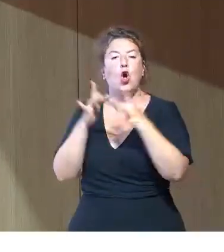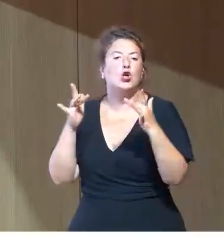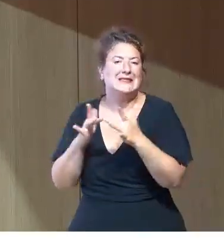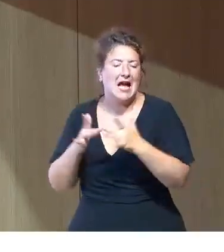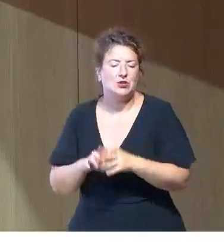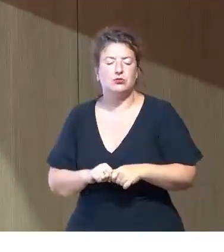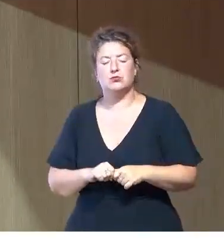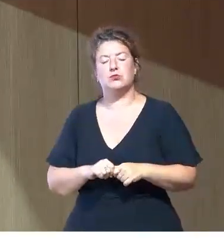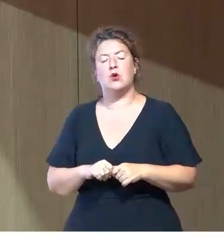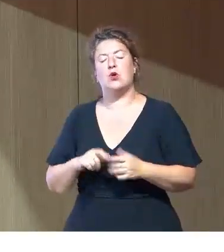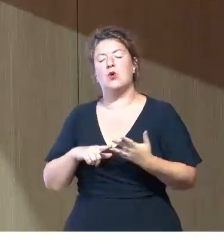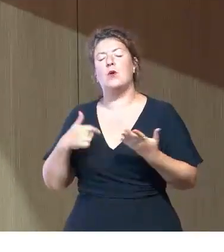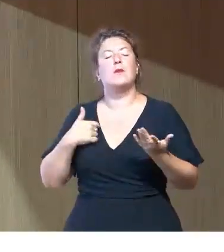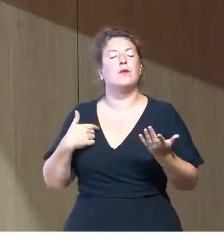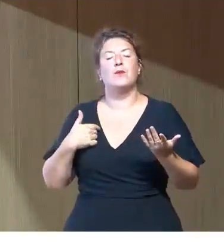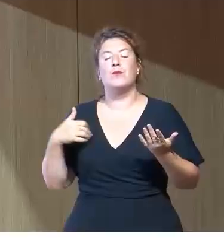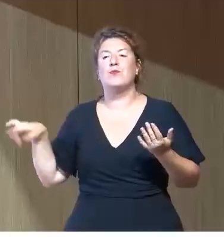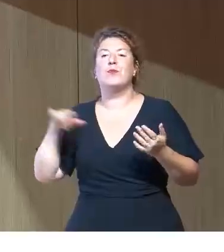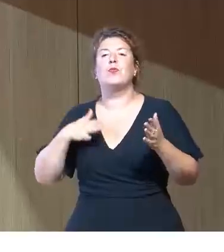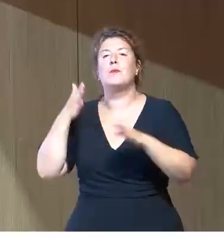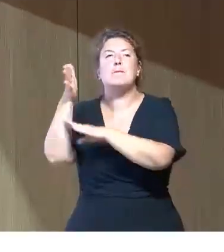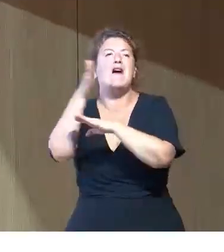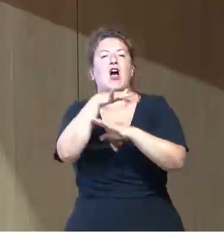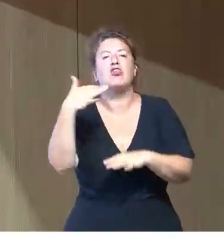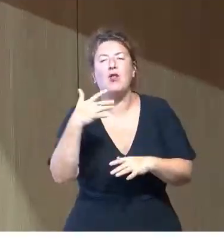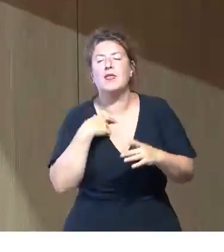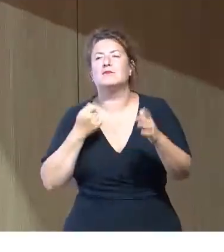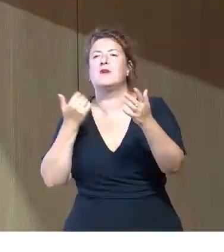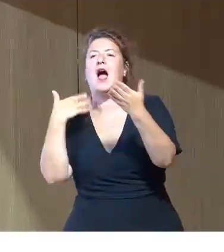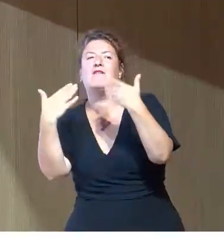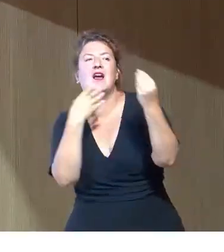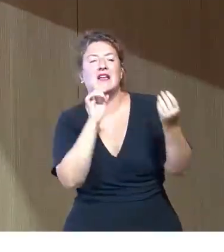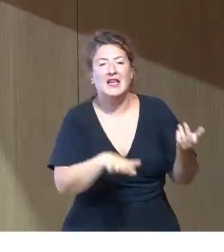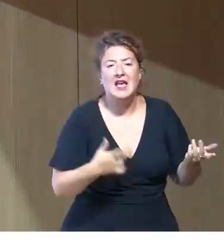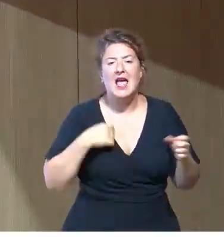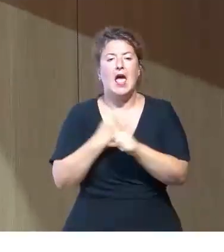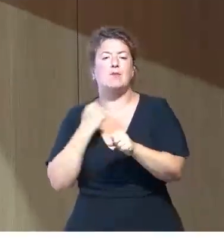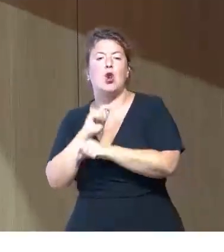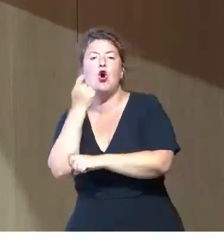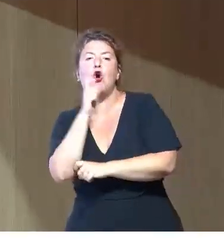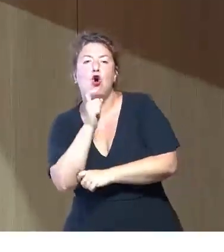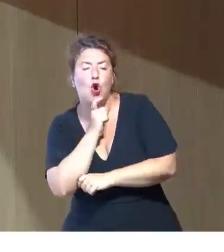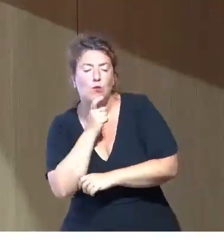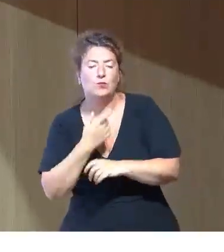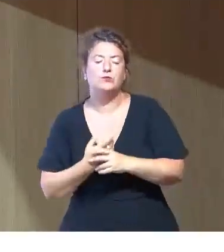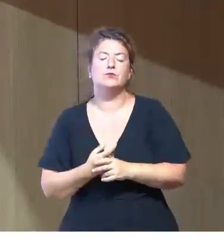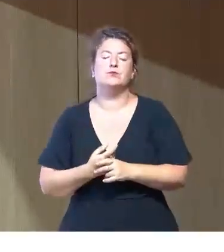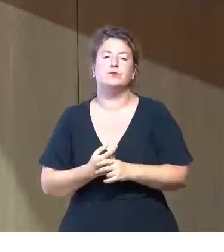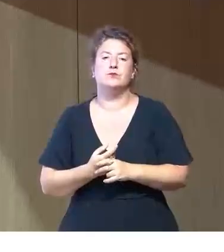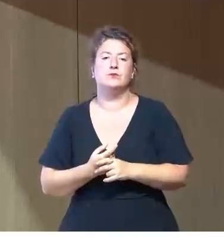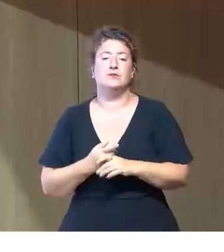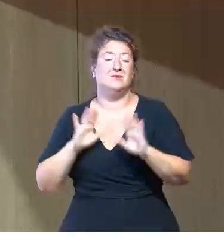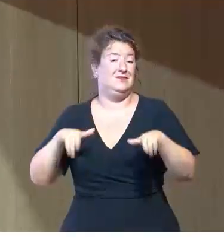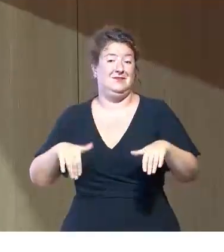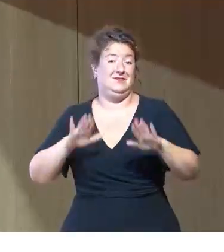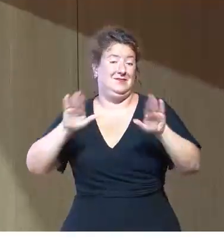diciendo con quién o a dónde deben dirigirse a la hora de por ejemplo conseguir empleo Vale entonces en